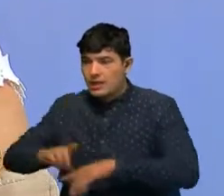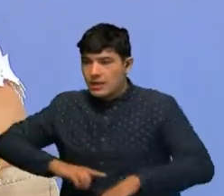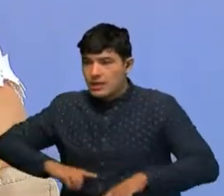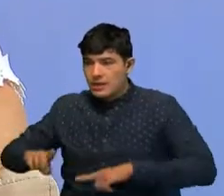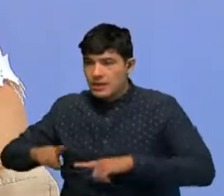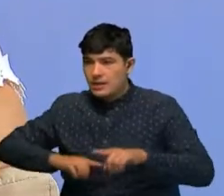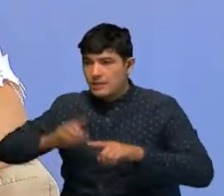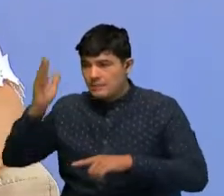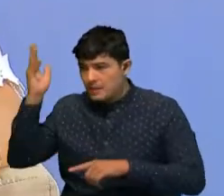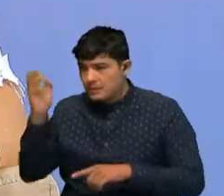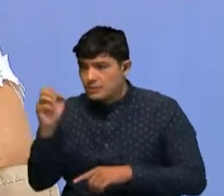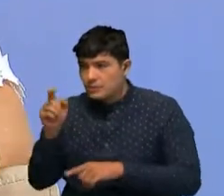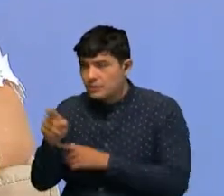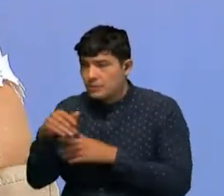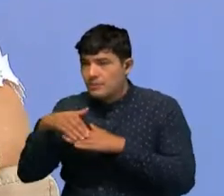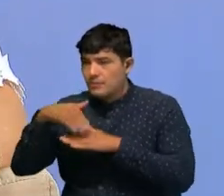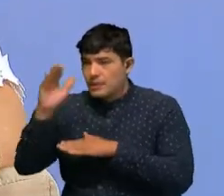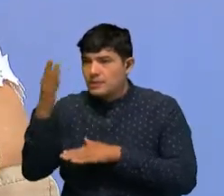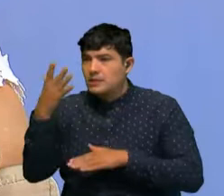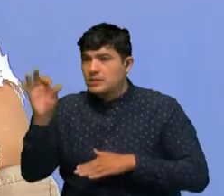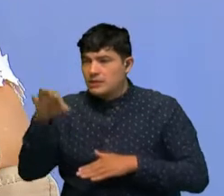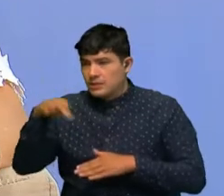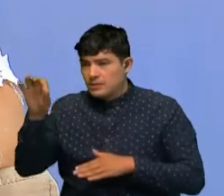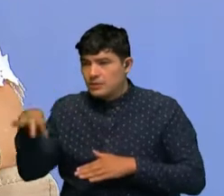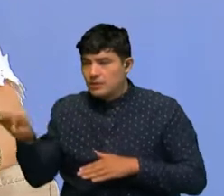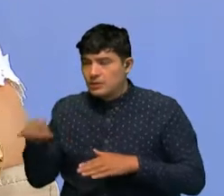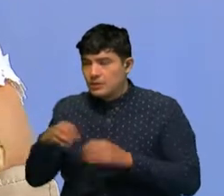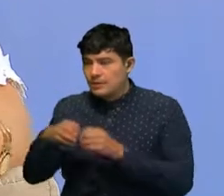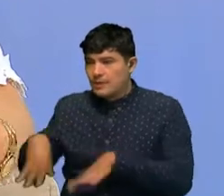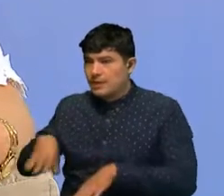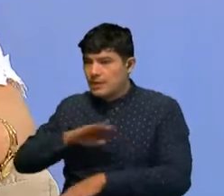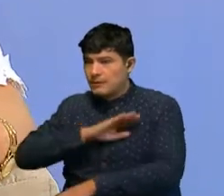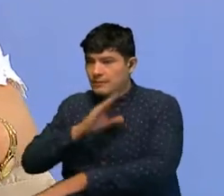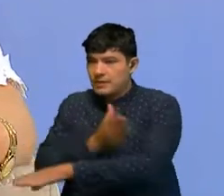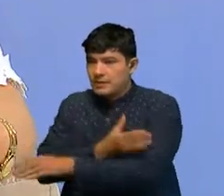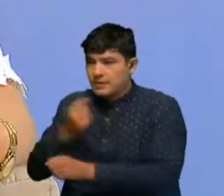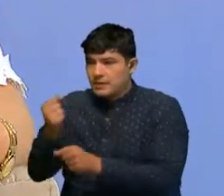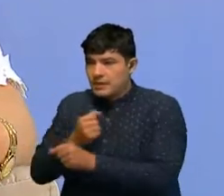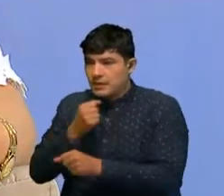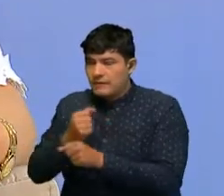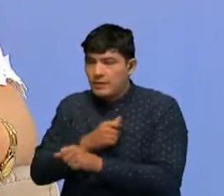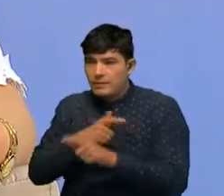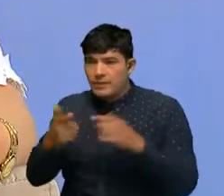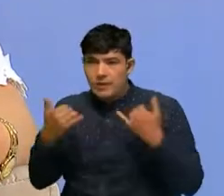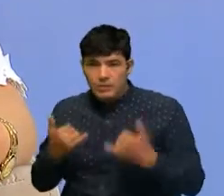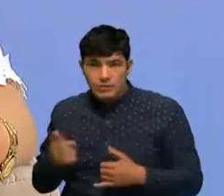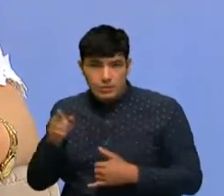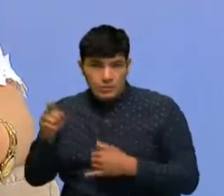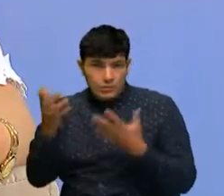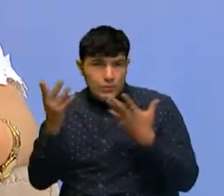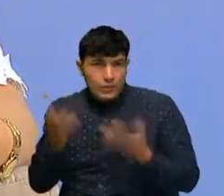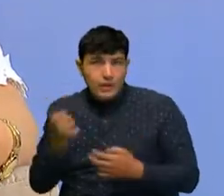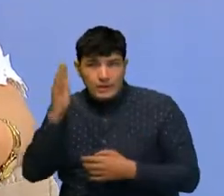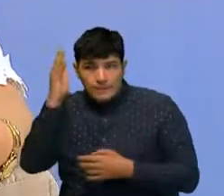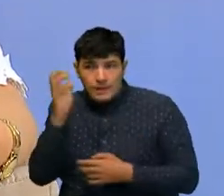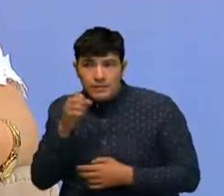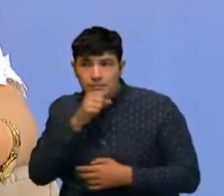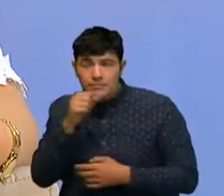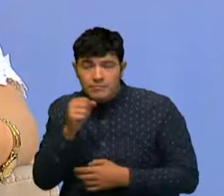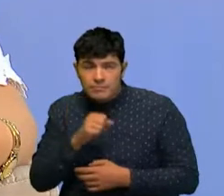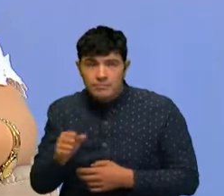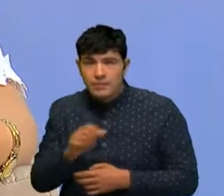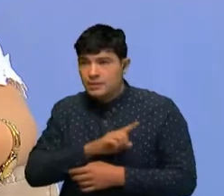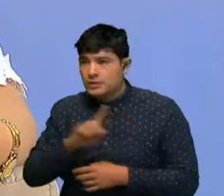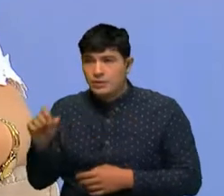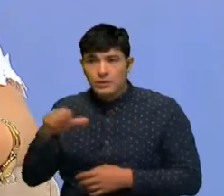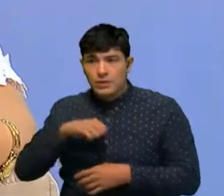pensiones que tiene mayor del 50% de pérdida de capacidad laboral. Ahora, si usted se quiere pensionar ya por la vejez y si no